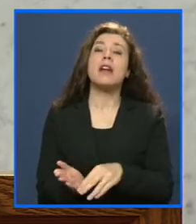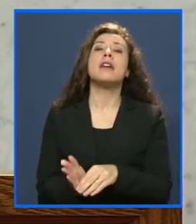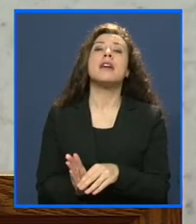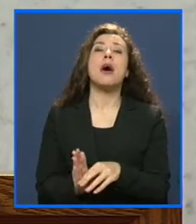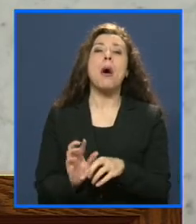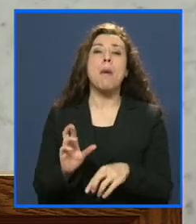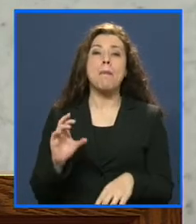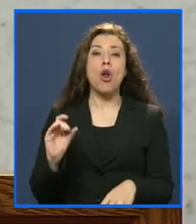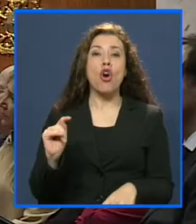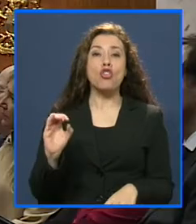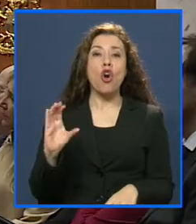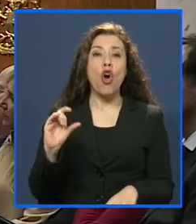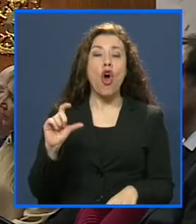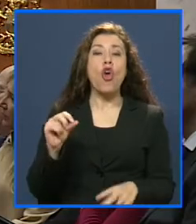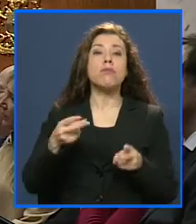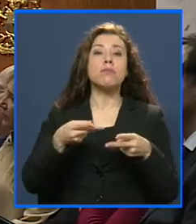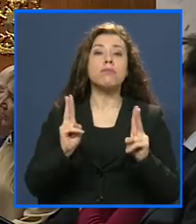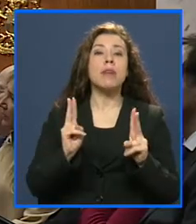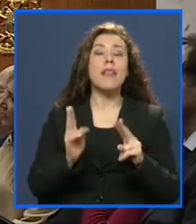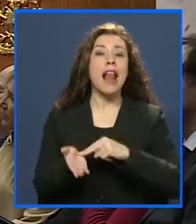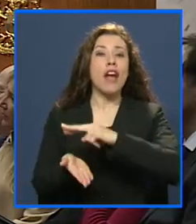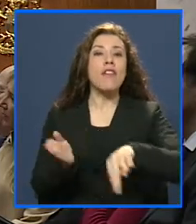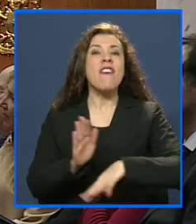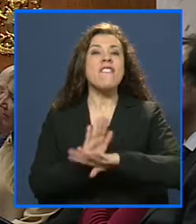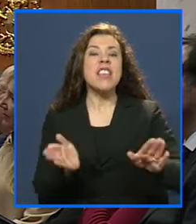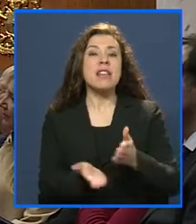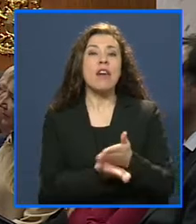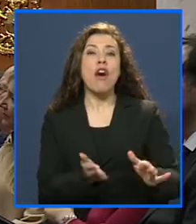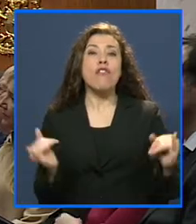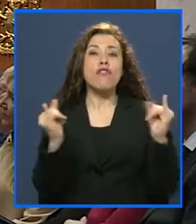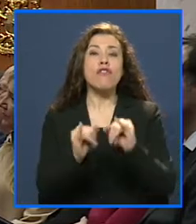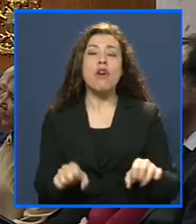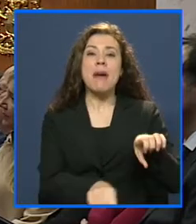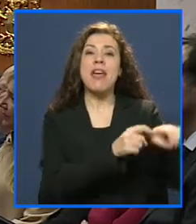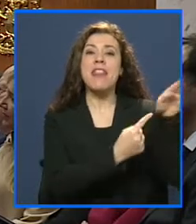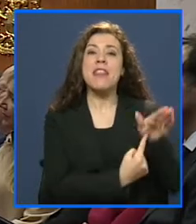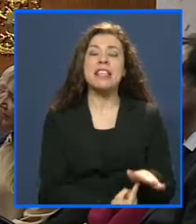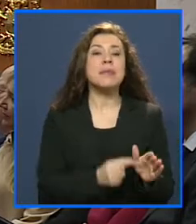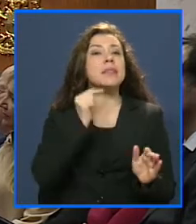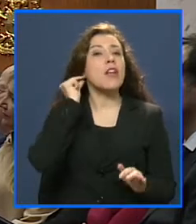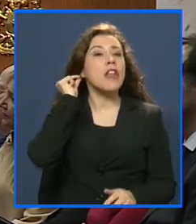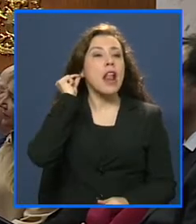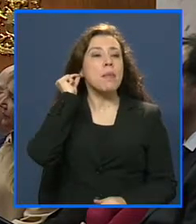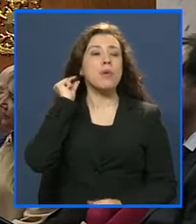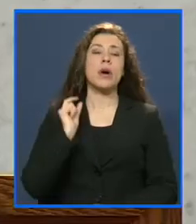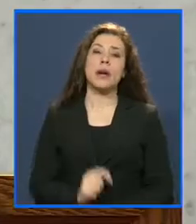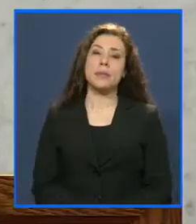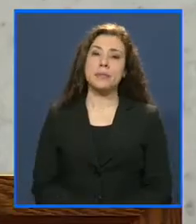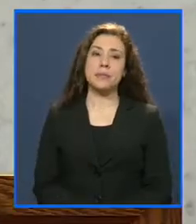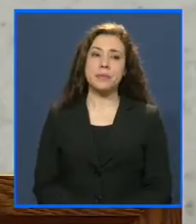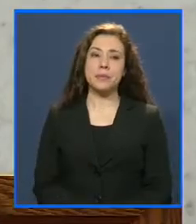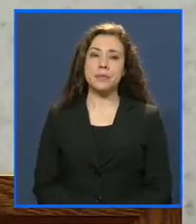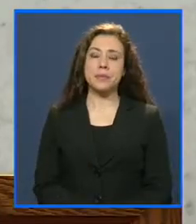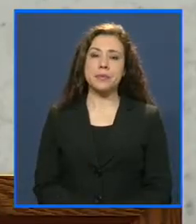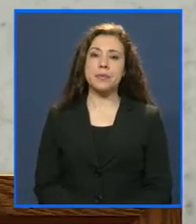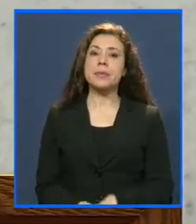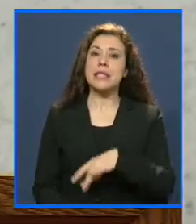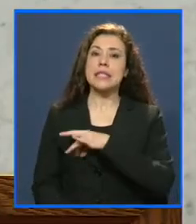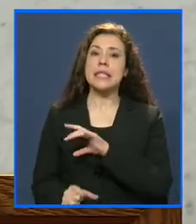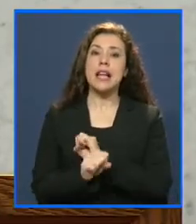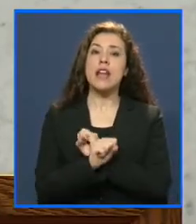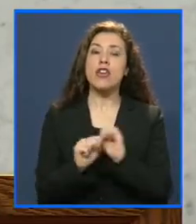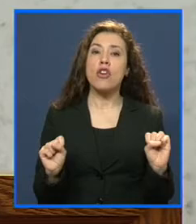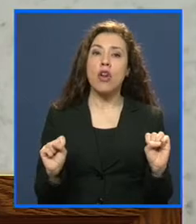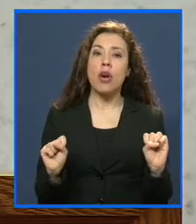facultativo de la convención sobre la eliminación de la forma declinación contra la mujer se da un chile no puede